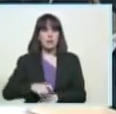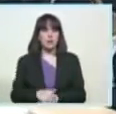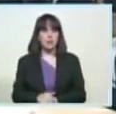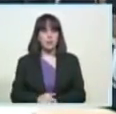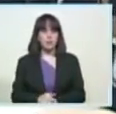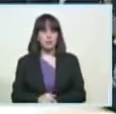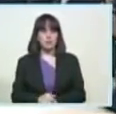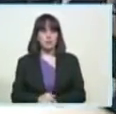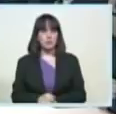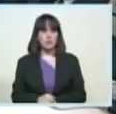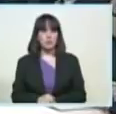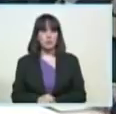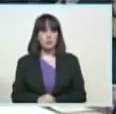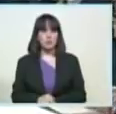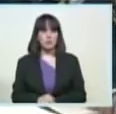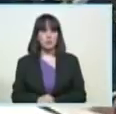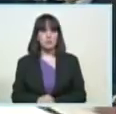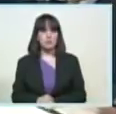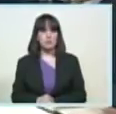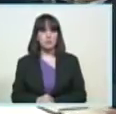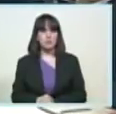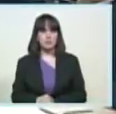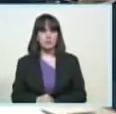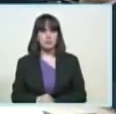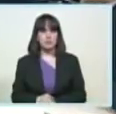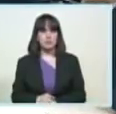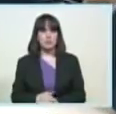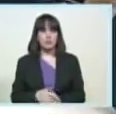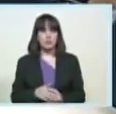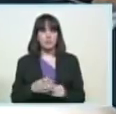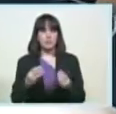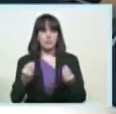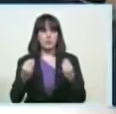ahí pero estamos en una contradicción